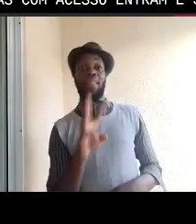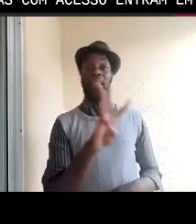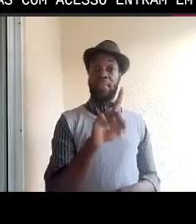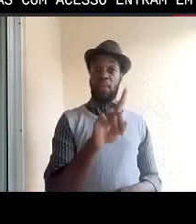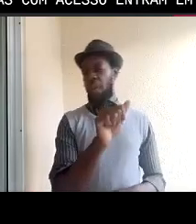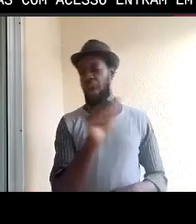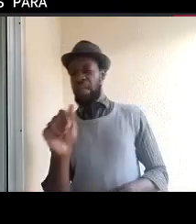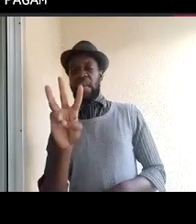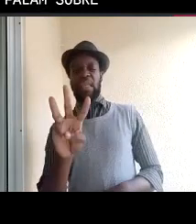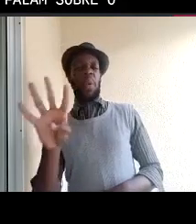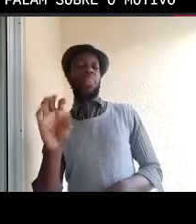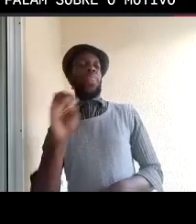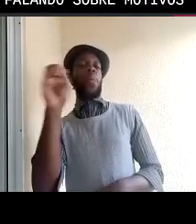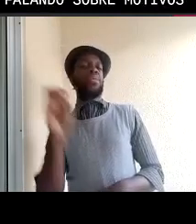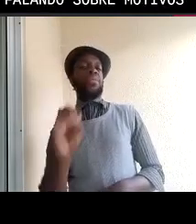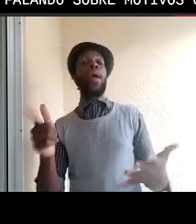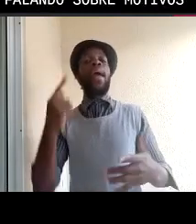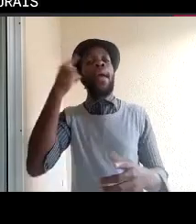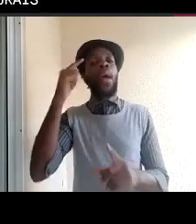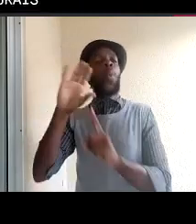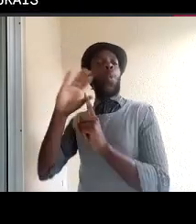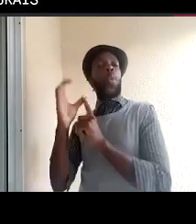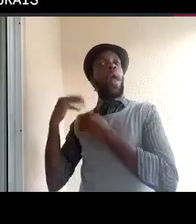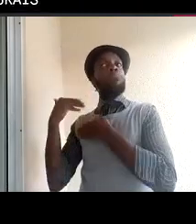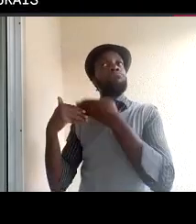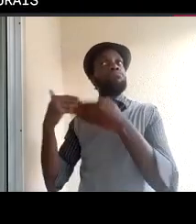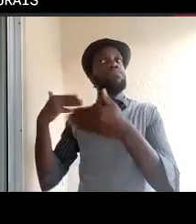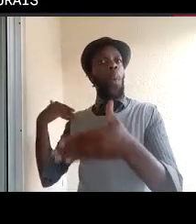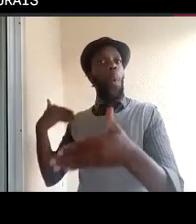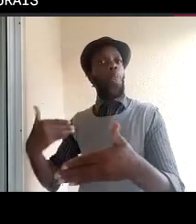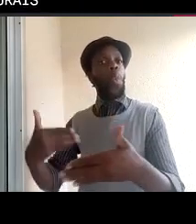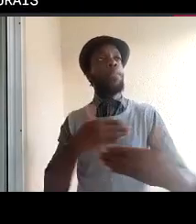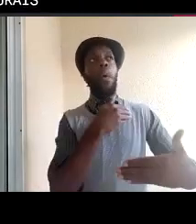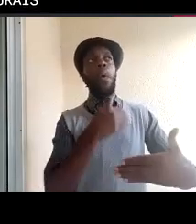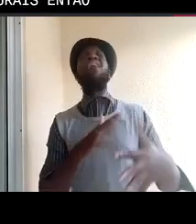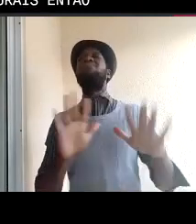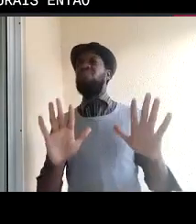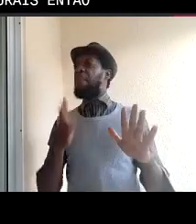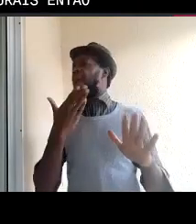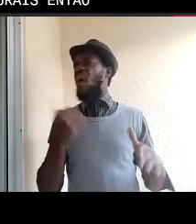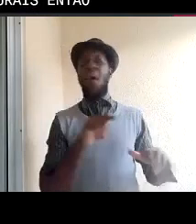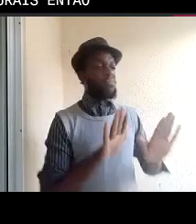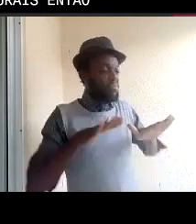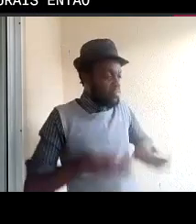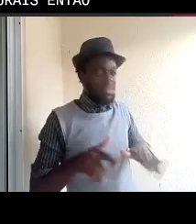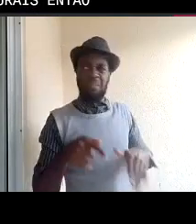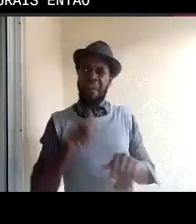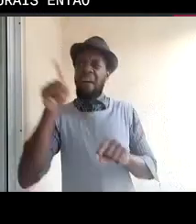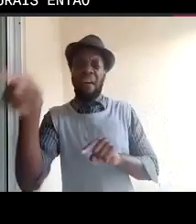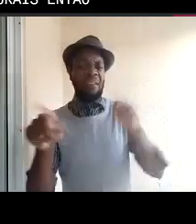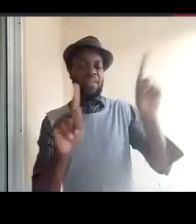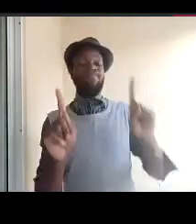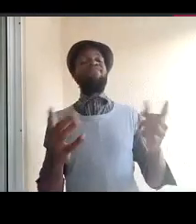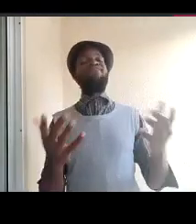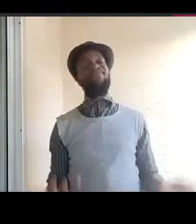razones culturales. ¿Verdad? Entonces, la cultura tiene muchísimo que ver para que las